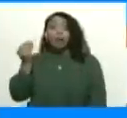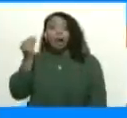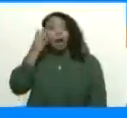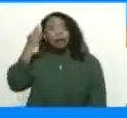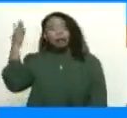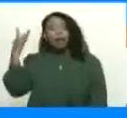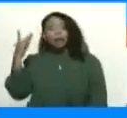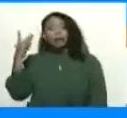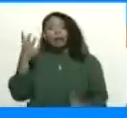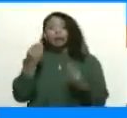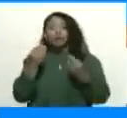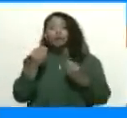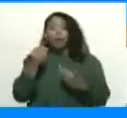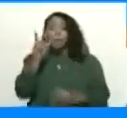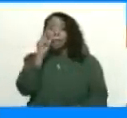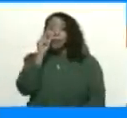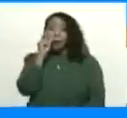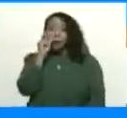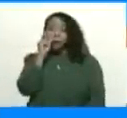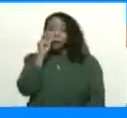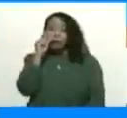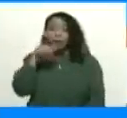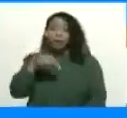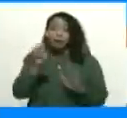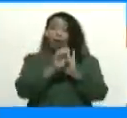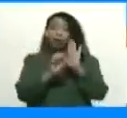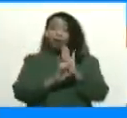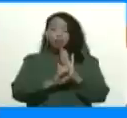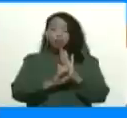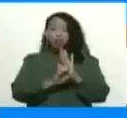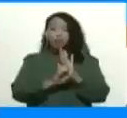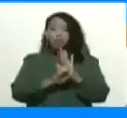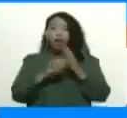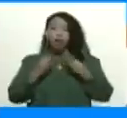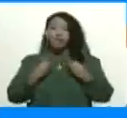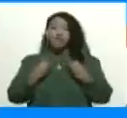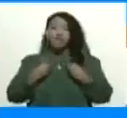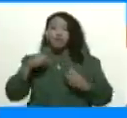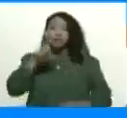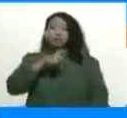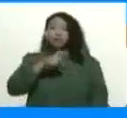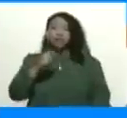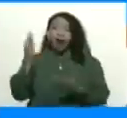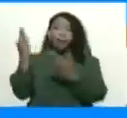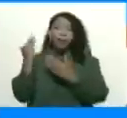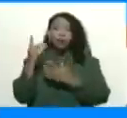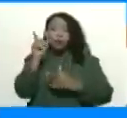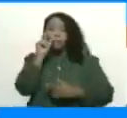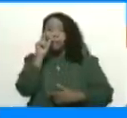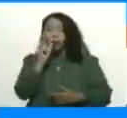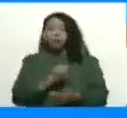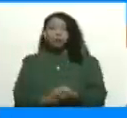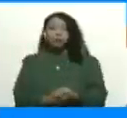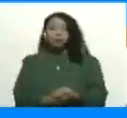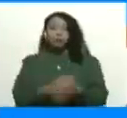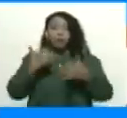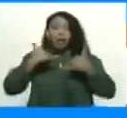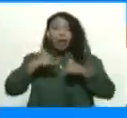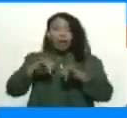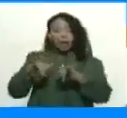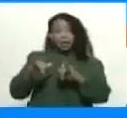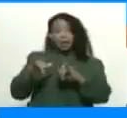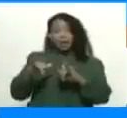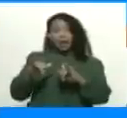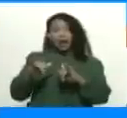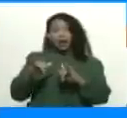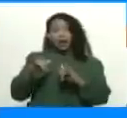papá y que en esta etapa de la vida lo necesita. Tiene una hija, Charlotte, la más chiquita, que